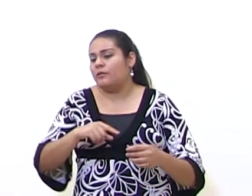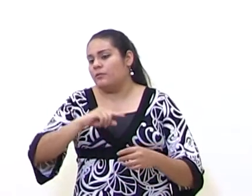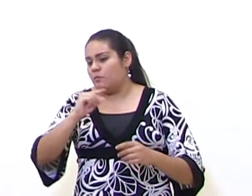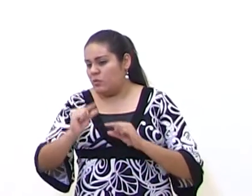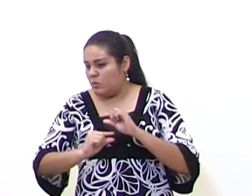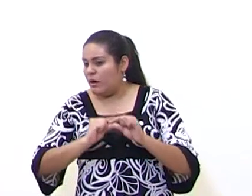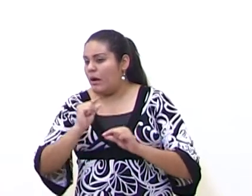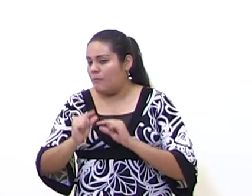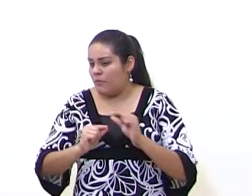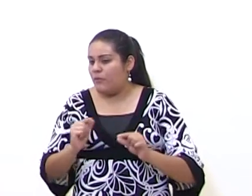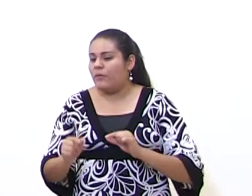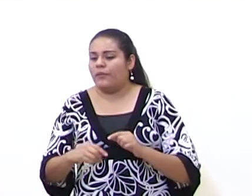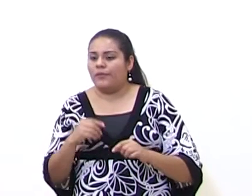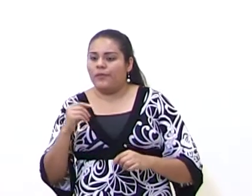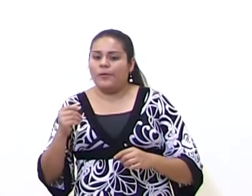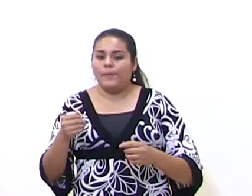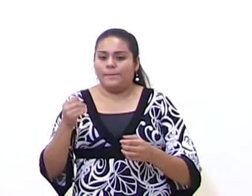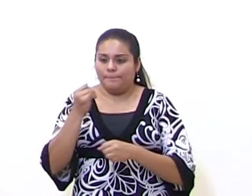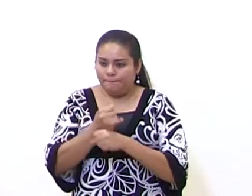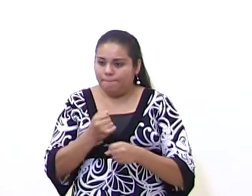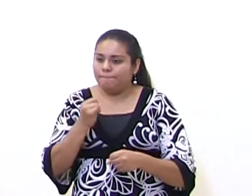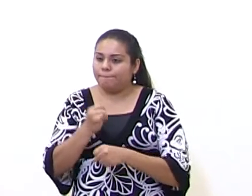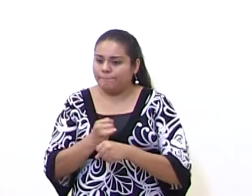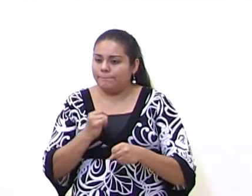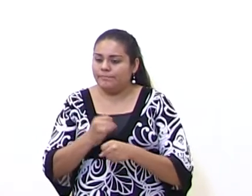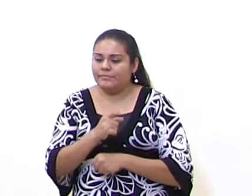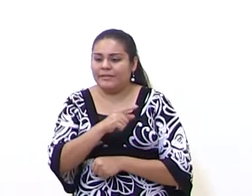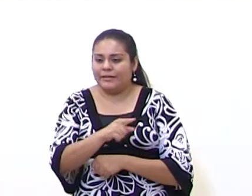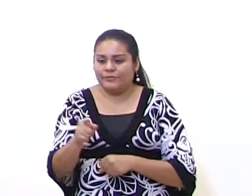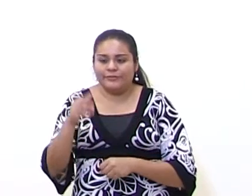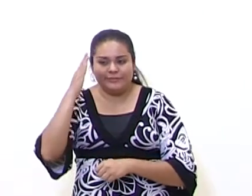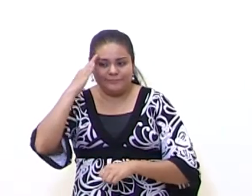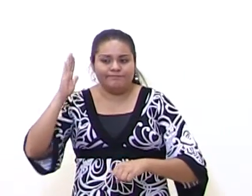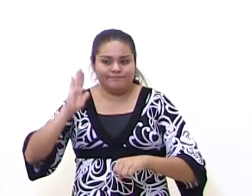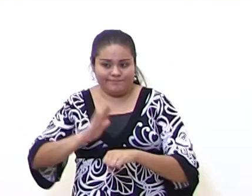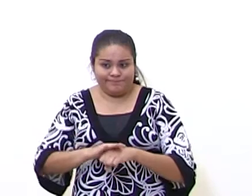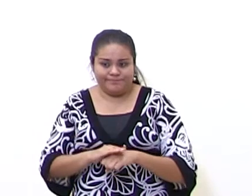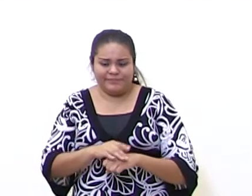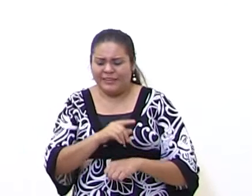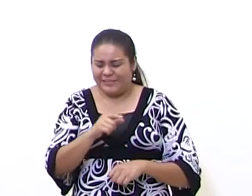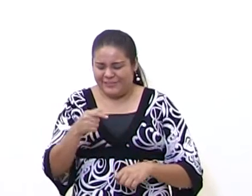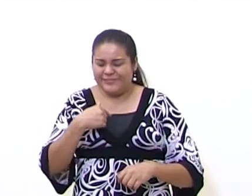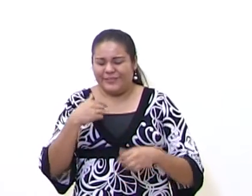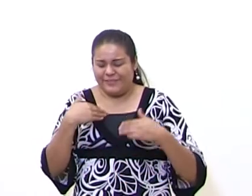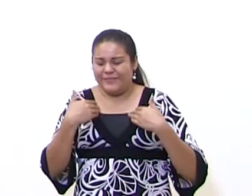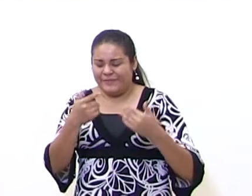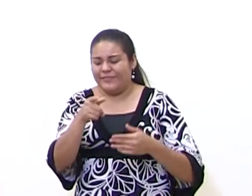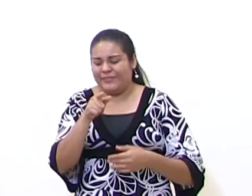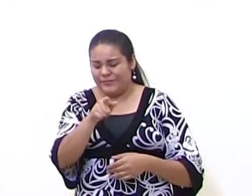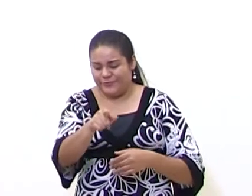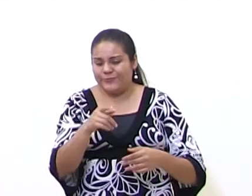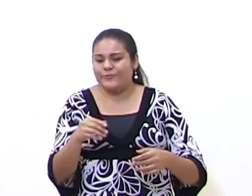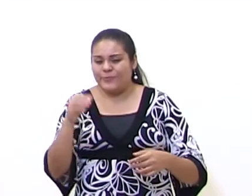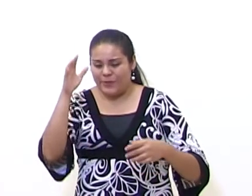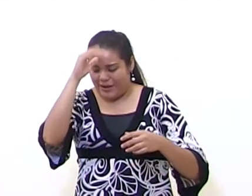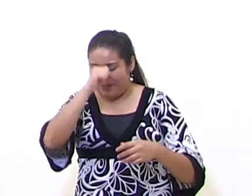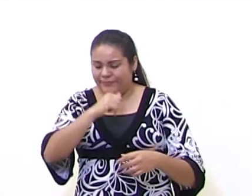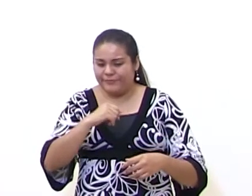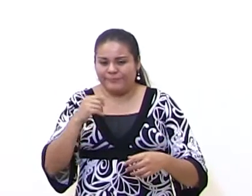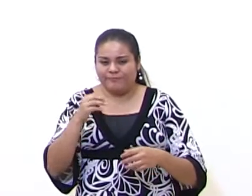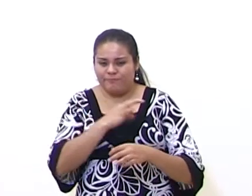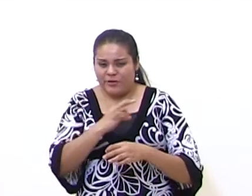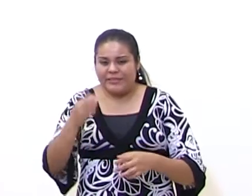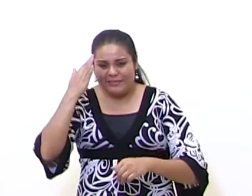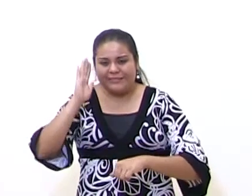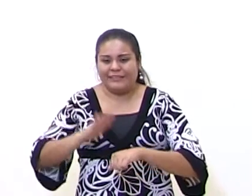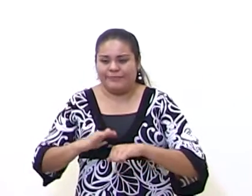si no, también en los otros niveles, segurísimo que vas a aprenderlo. Entonces, implica que pensemos en un